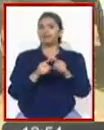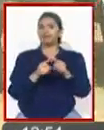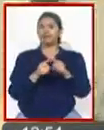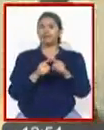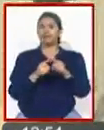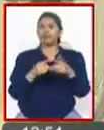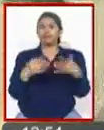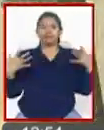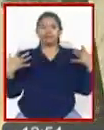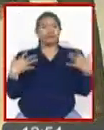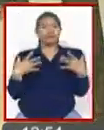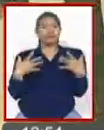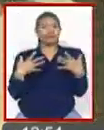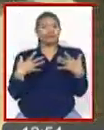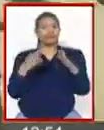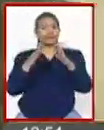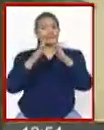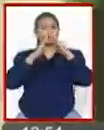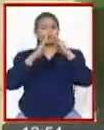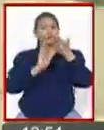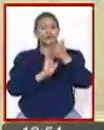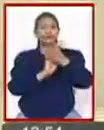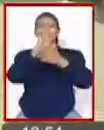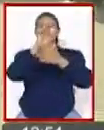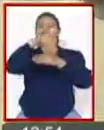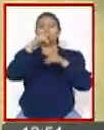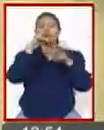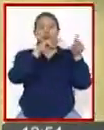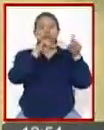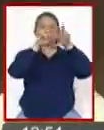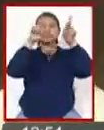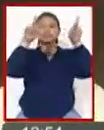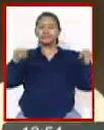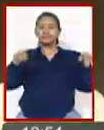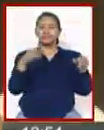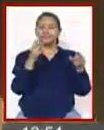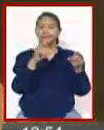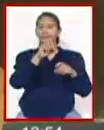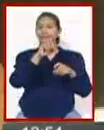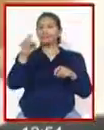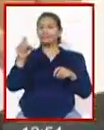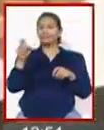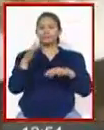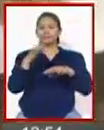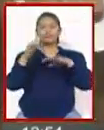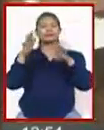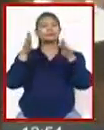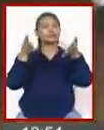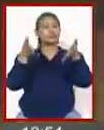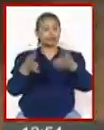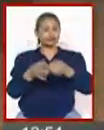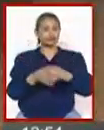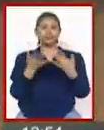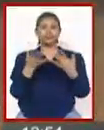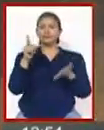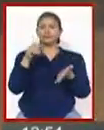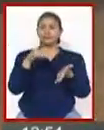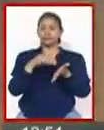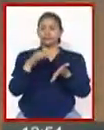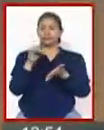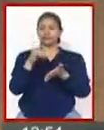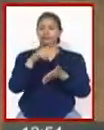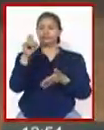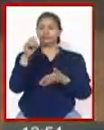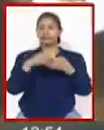Entré asustada, me entré adentro de la casa por la ventana, miro mis roperos, me fijo mis joyas, estaban mis joyas ahí, había 1000 bolivianos, había